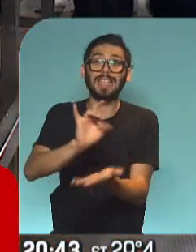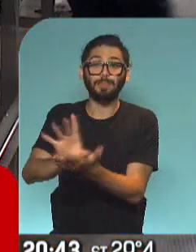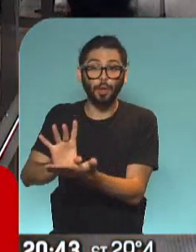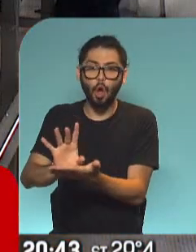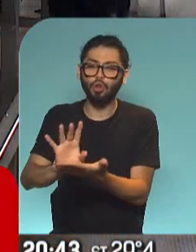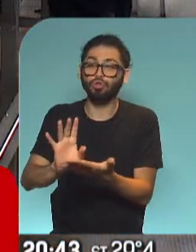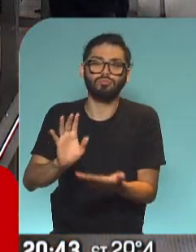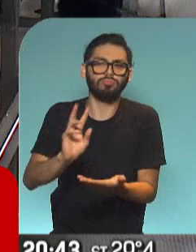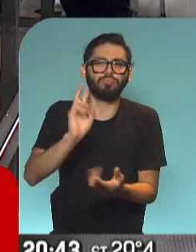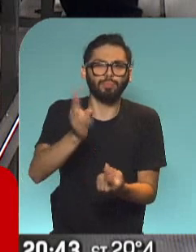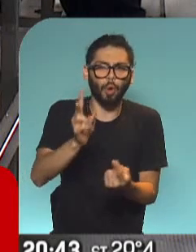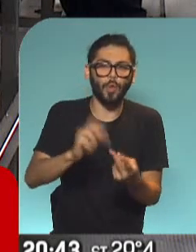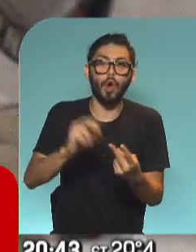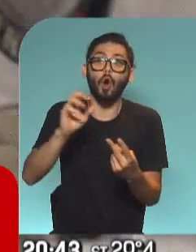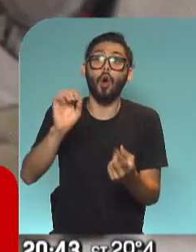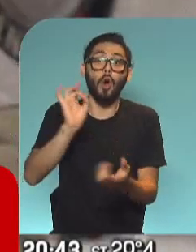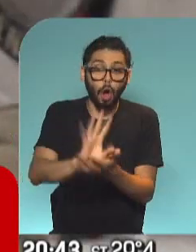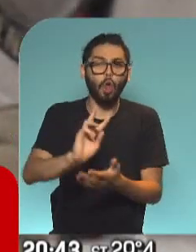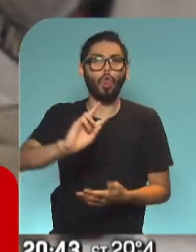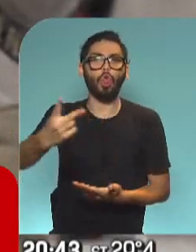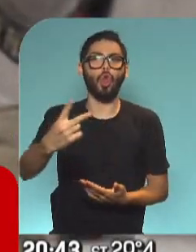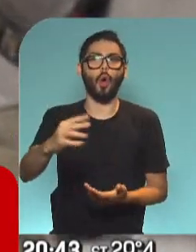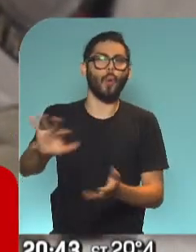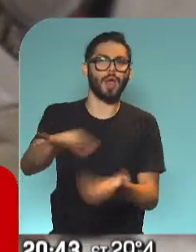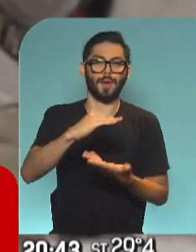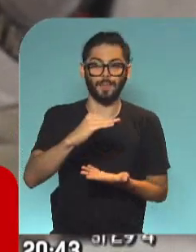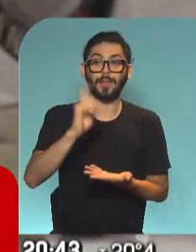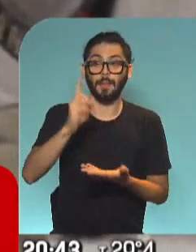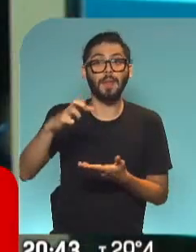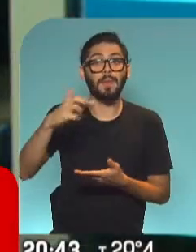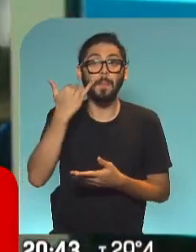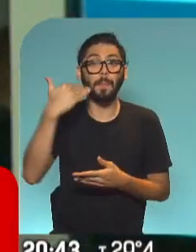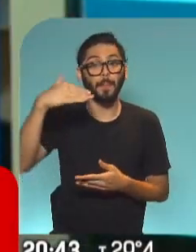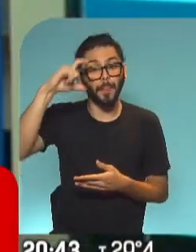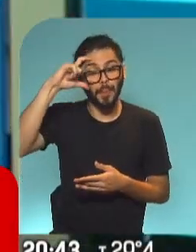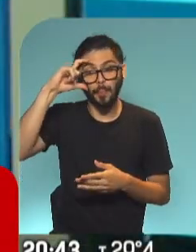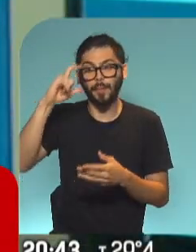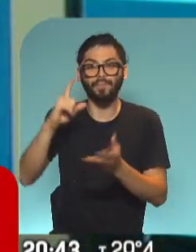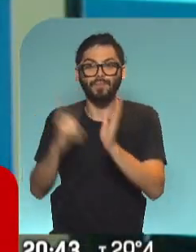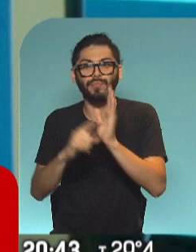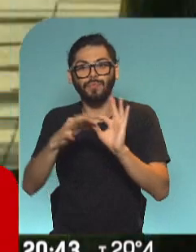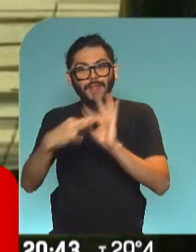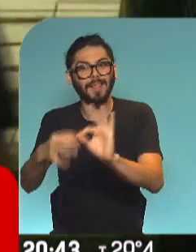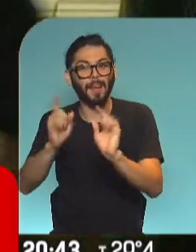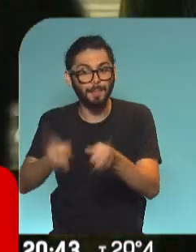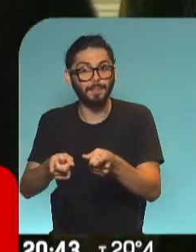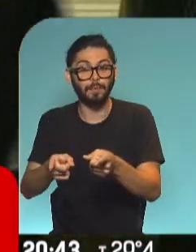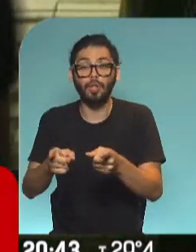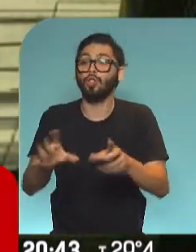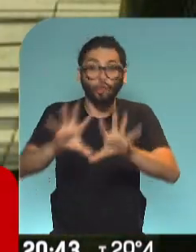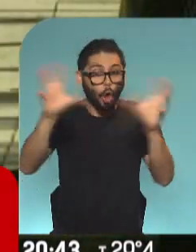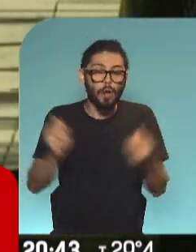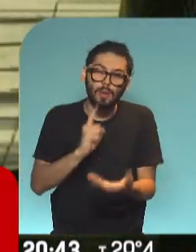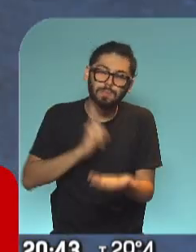doble indemnización, y se aplicaron exenciones impositivas para las pymes. Pese a estas medidas, que lograron evitar el colapso